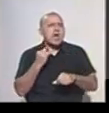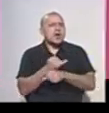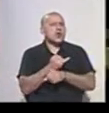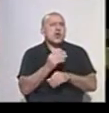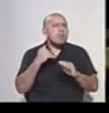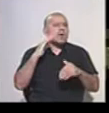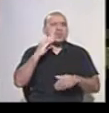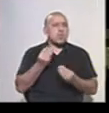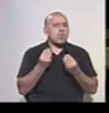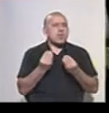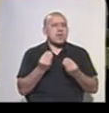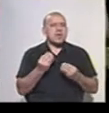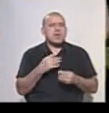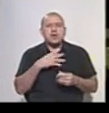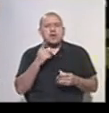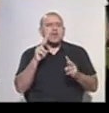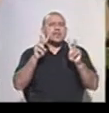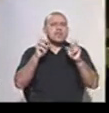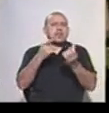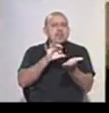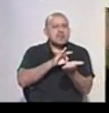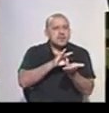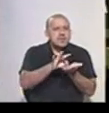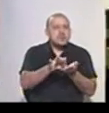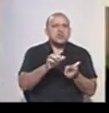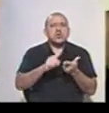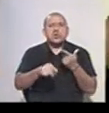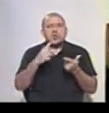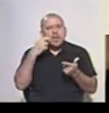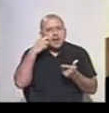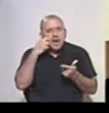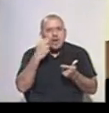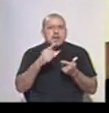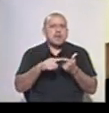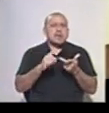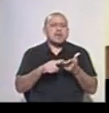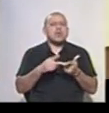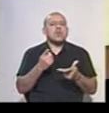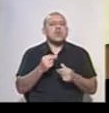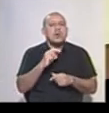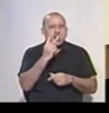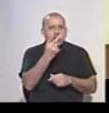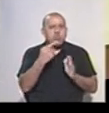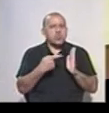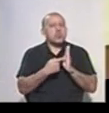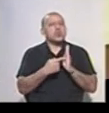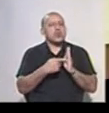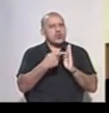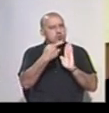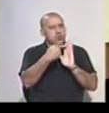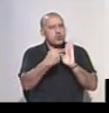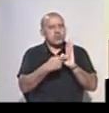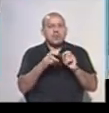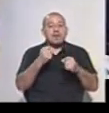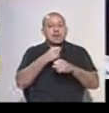¿qué cosas todavía le estamos cerrando? ¿En el servicio? ¿En el punto de la carne? ¿En qué? Hay dos puntos que se estamos agarrando más allá, que es la